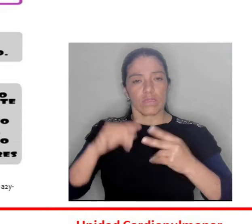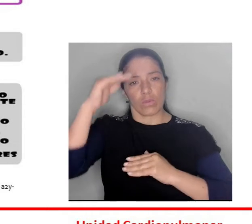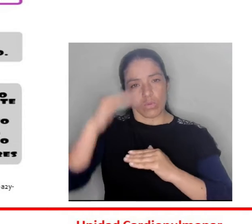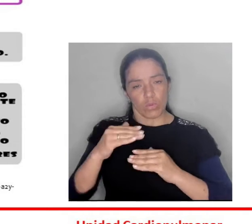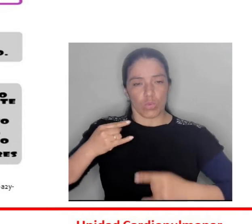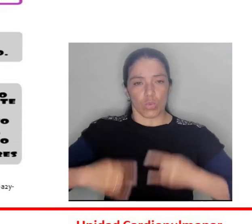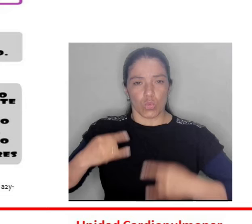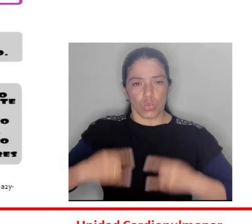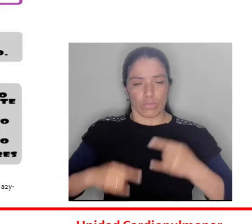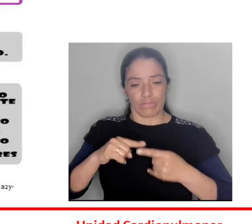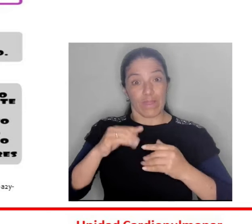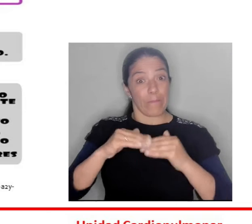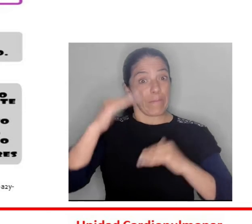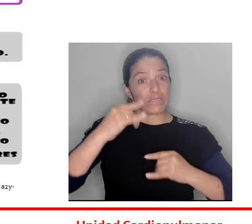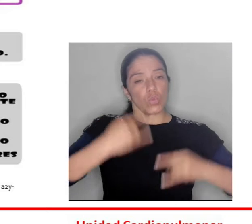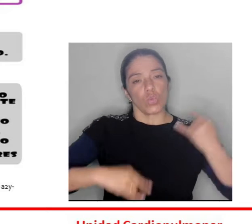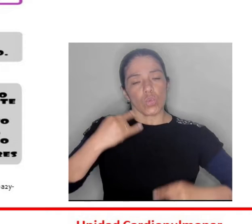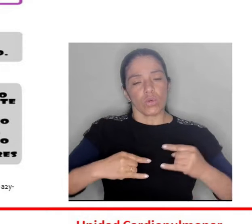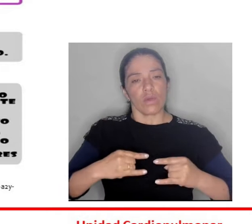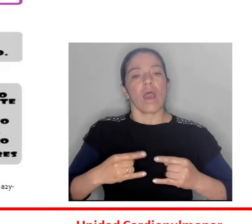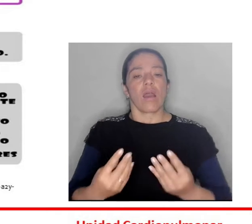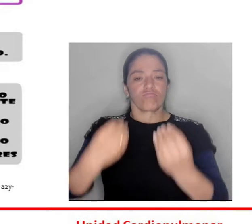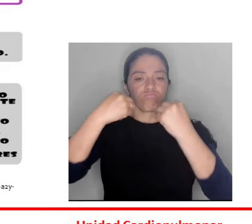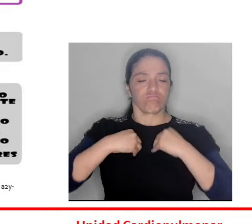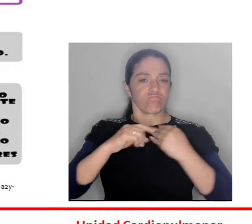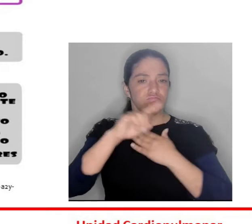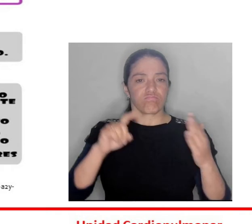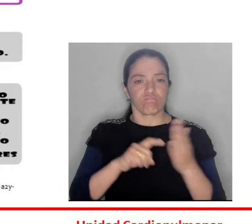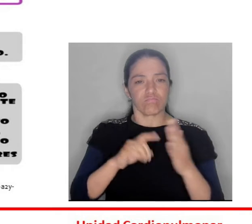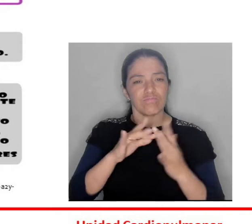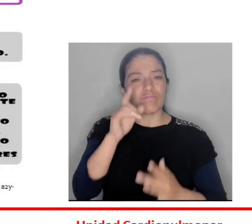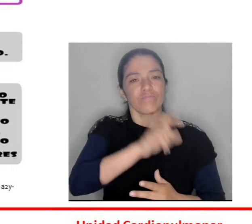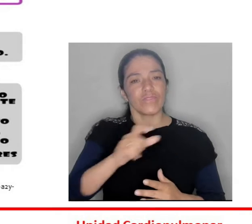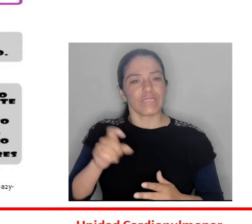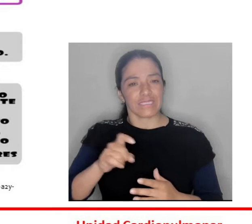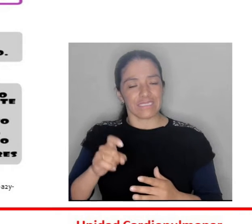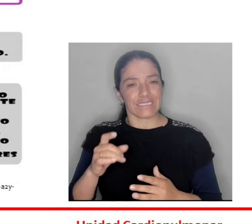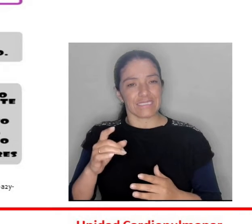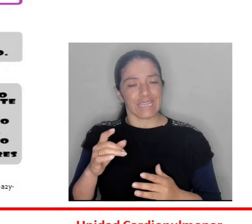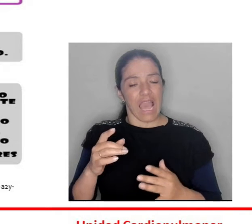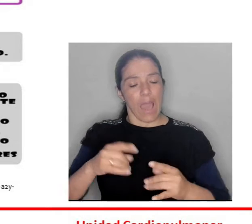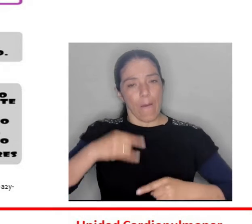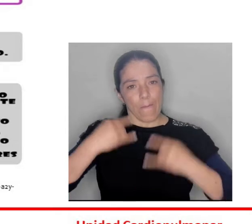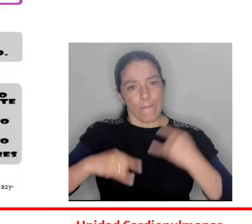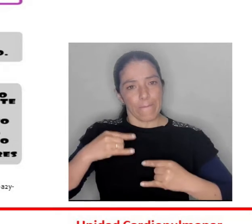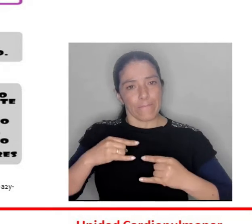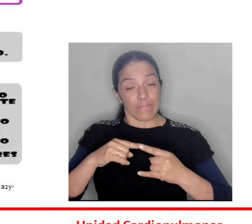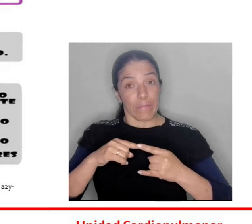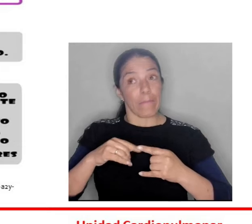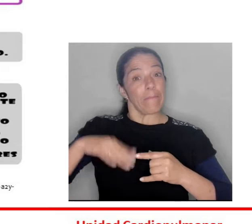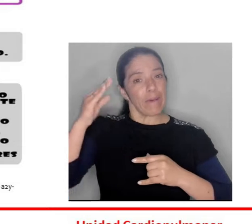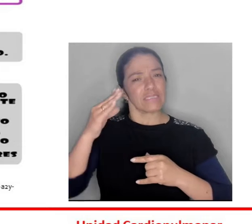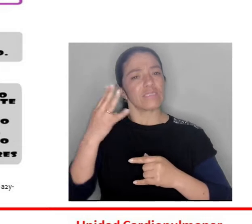sistemas de bajo flujo. Los de alto flujo nos proporcionan el requerimiento total que el paciente necesita.